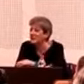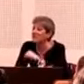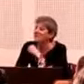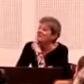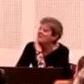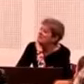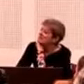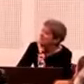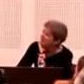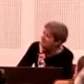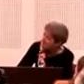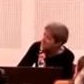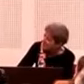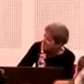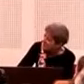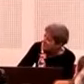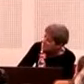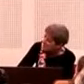¿Quieres contarnos algo de ti?